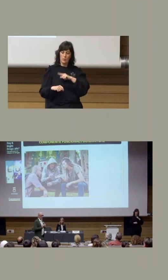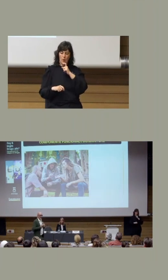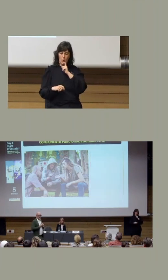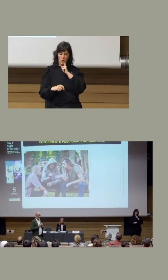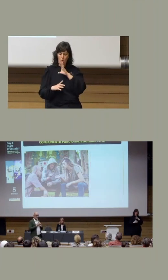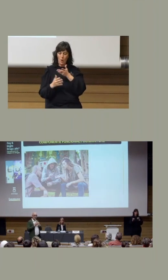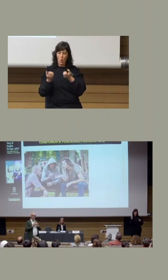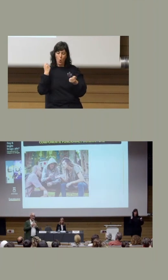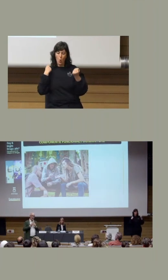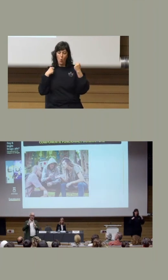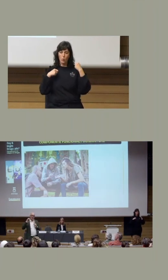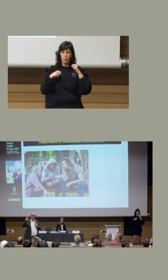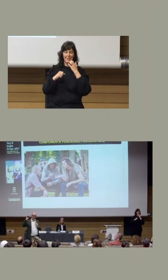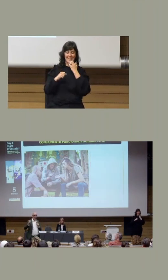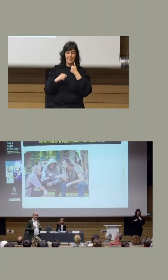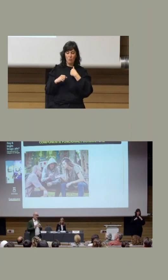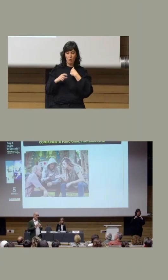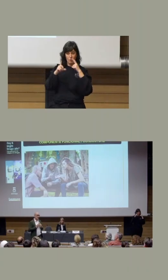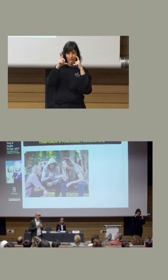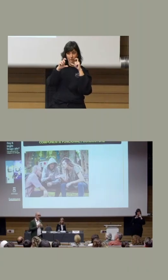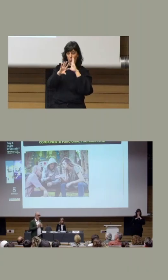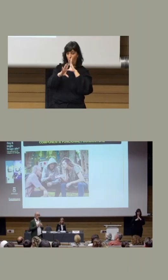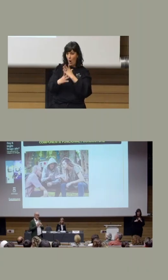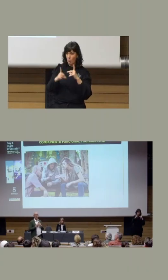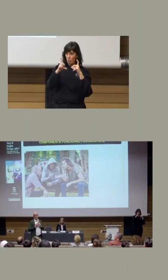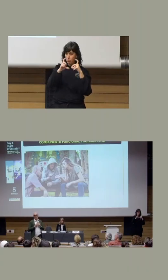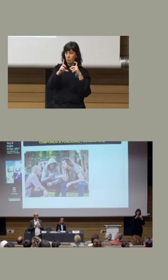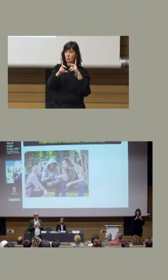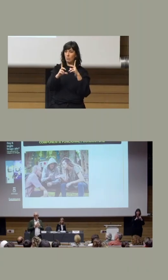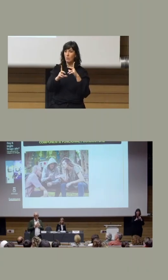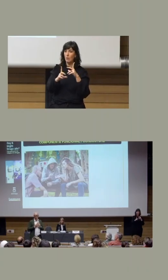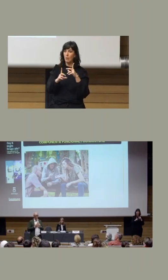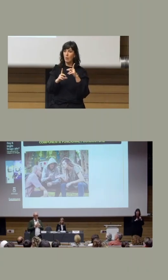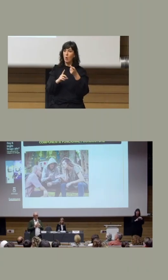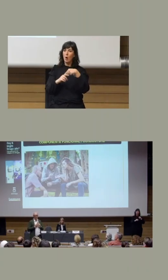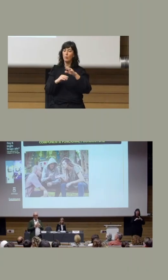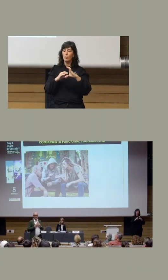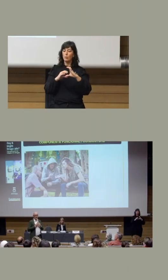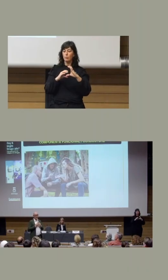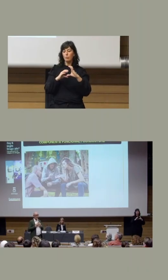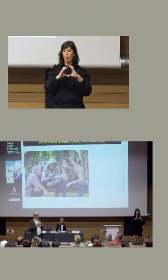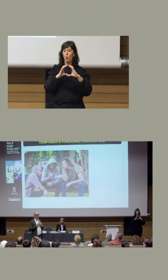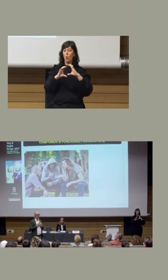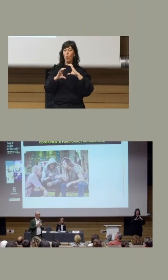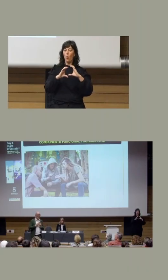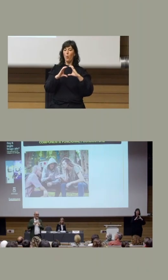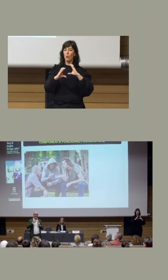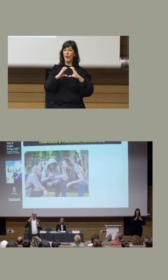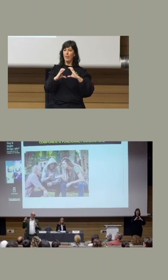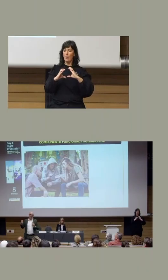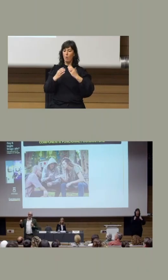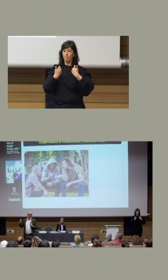conducta. Si os hicieran una fotografía en este momento, ¿cuál sería vuestra comunicación no verbal? Intentaos ver de una forma